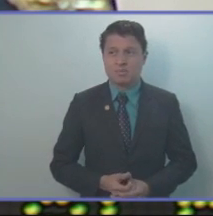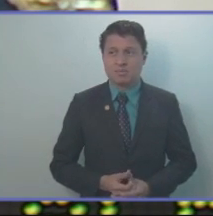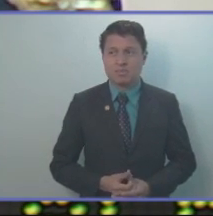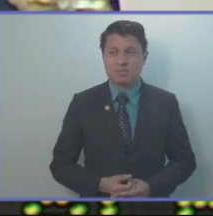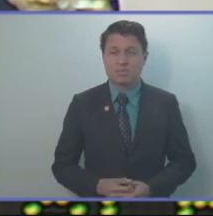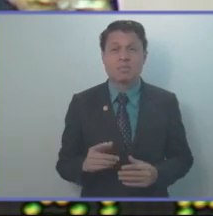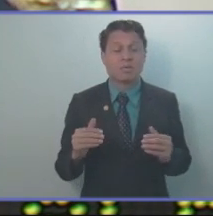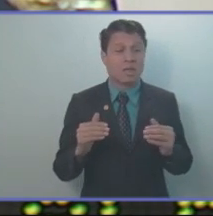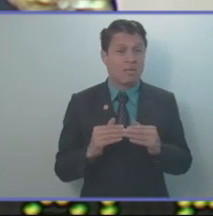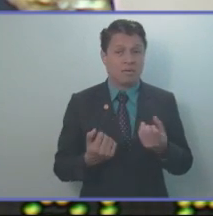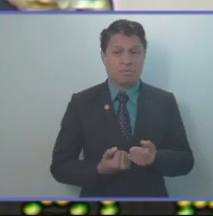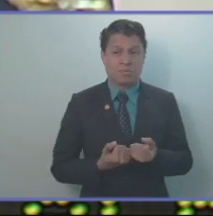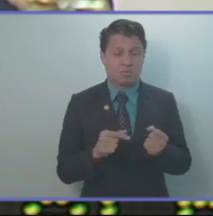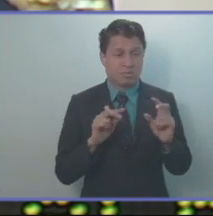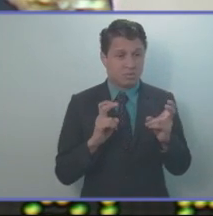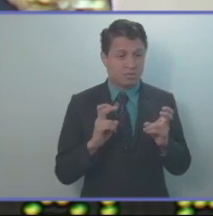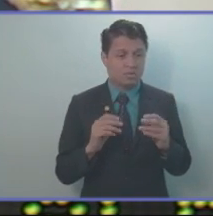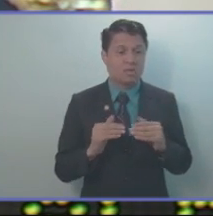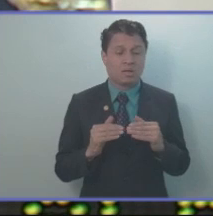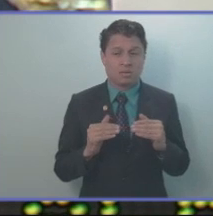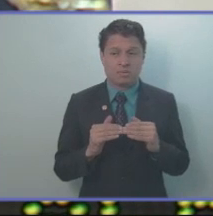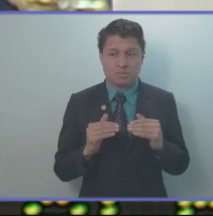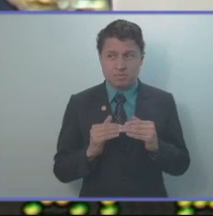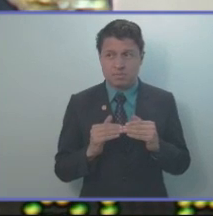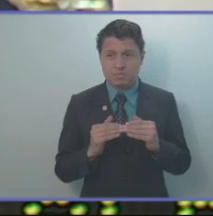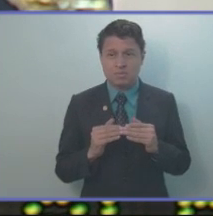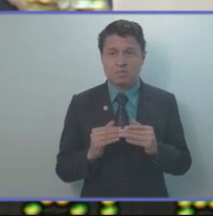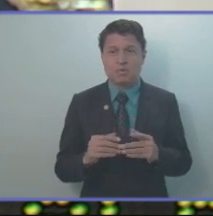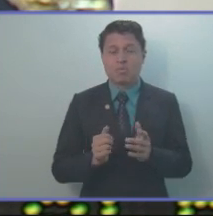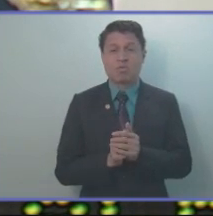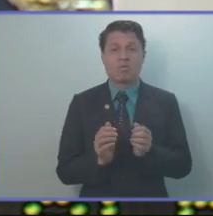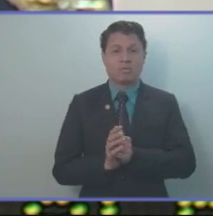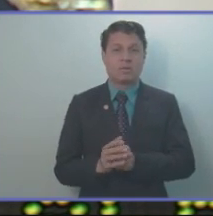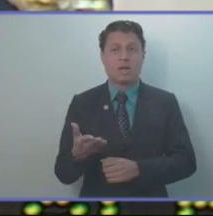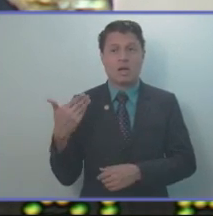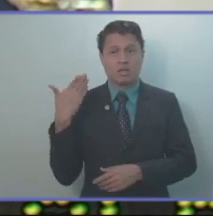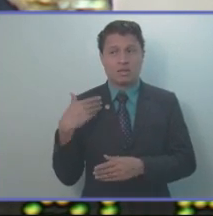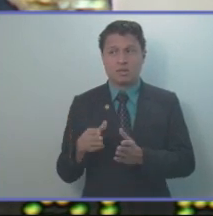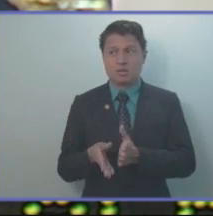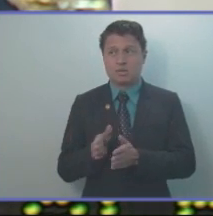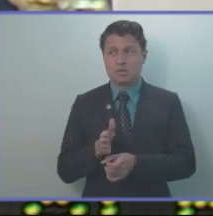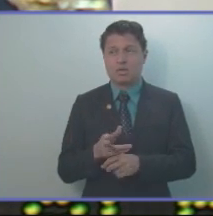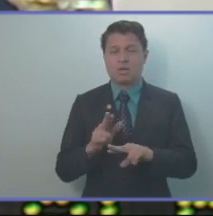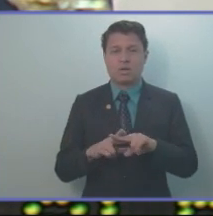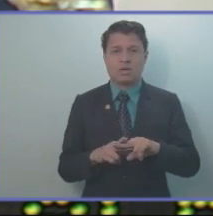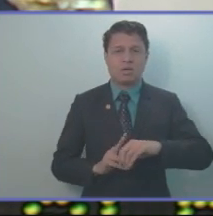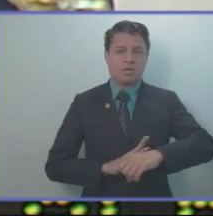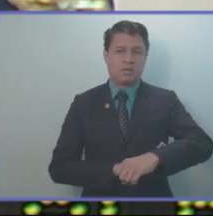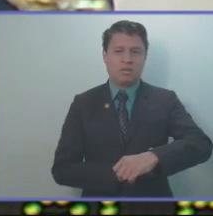Y agregado a esto, todos conocemos los casos de corrupción que hubieron en ARENA en el pasado.